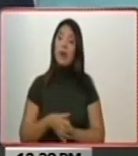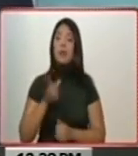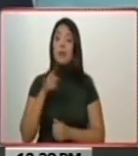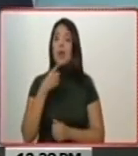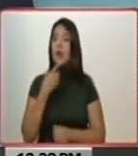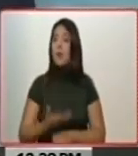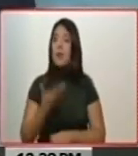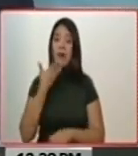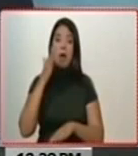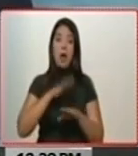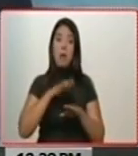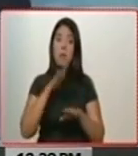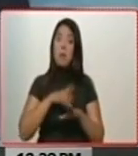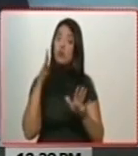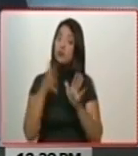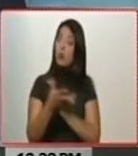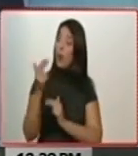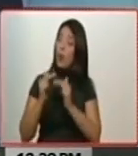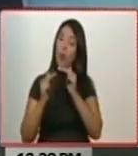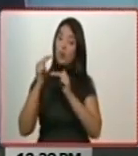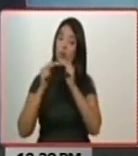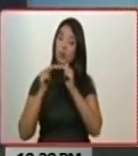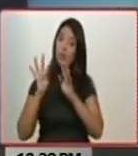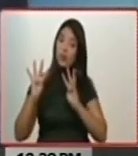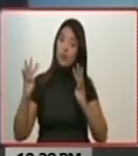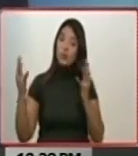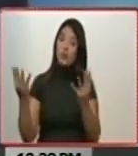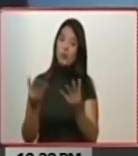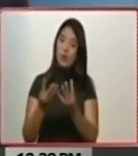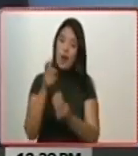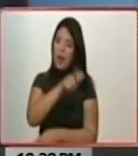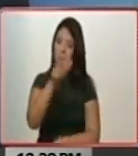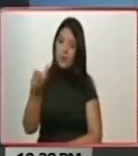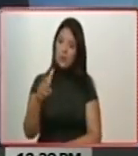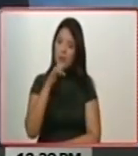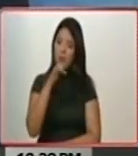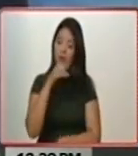importantes anuncios en materia de infraestructura para sus pobladores. 12:30.